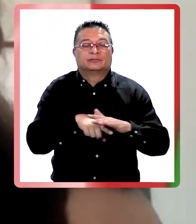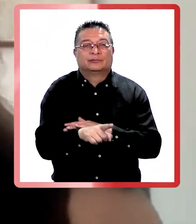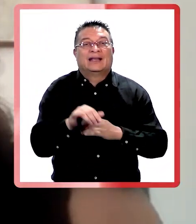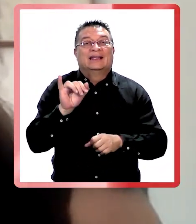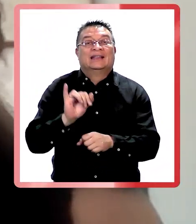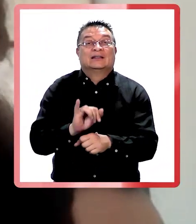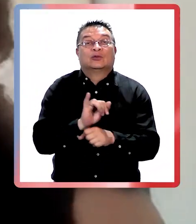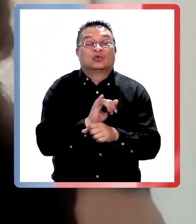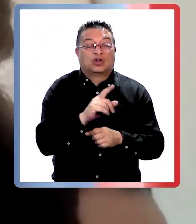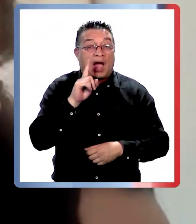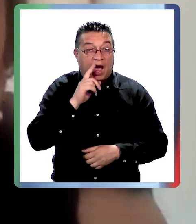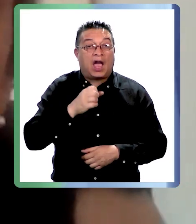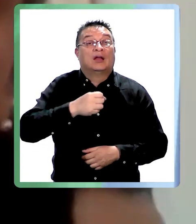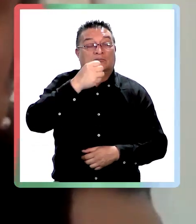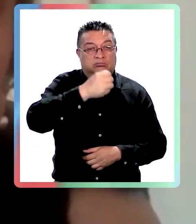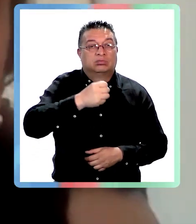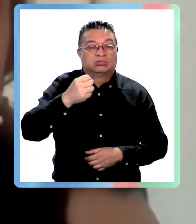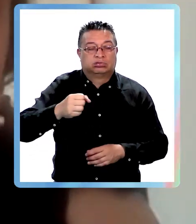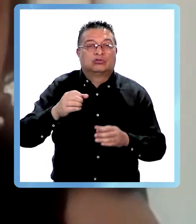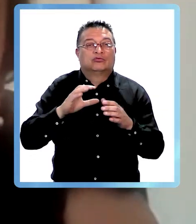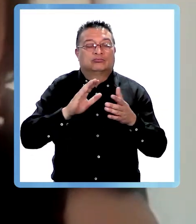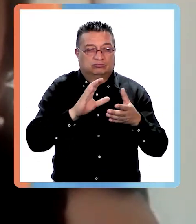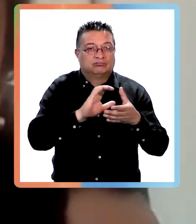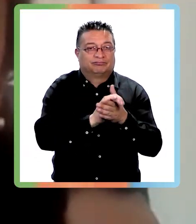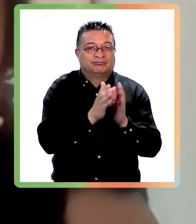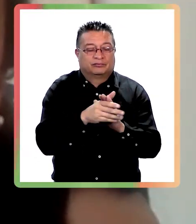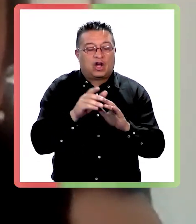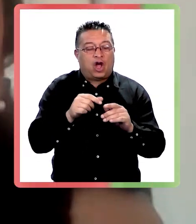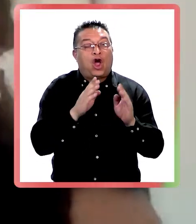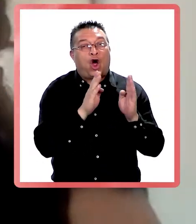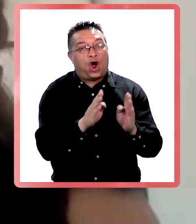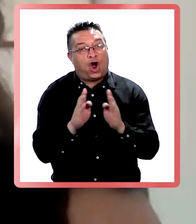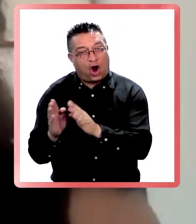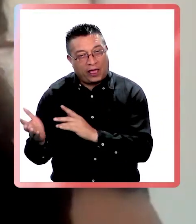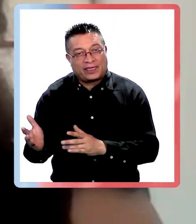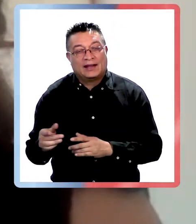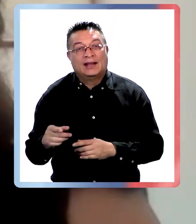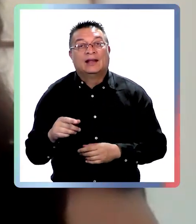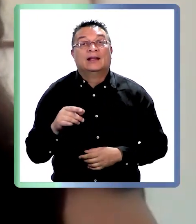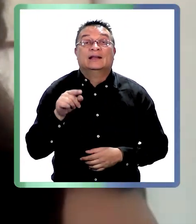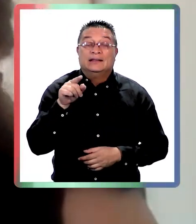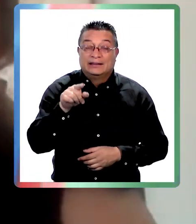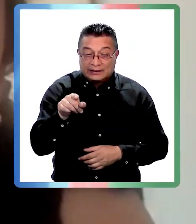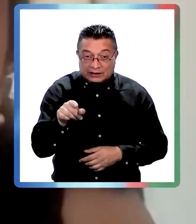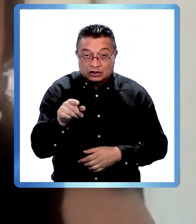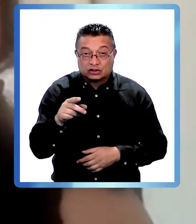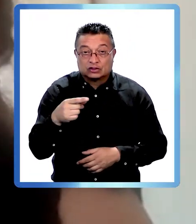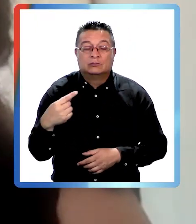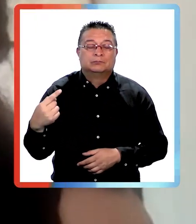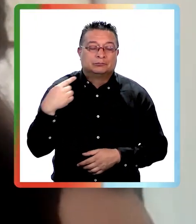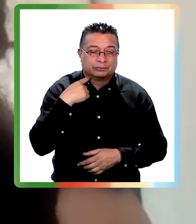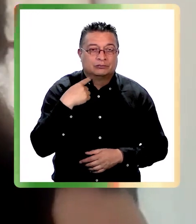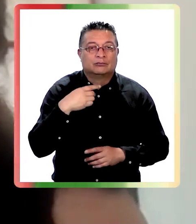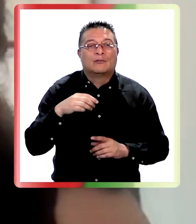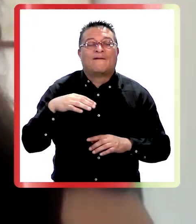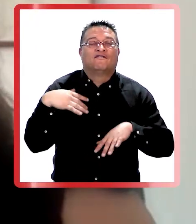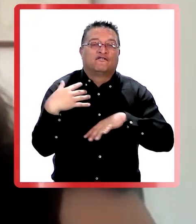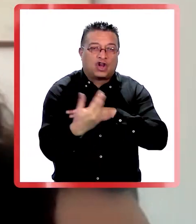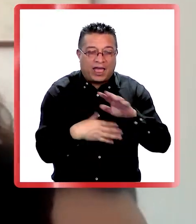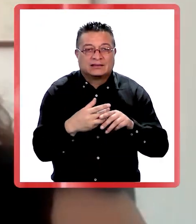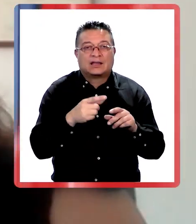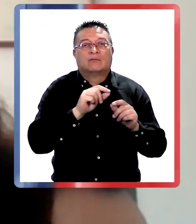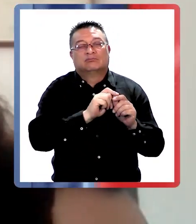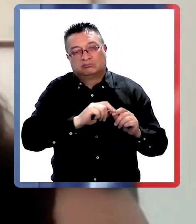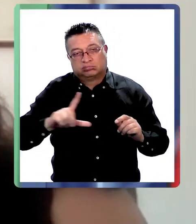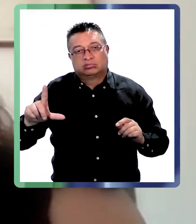instituciones, al crimen organizado a poner cierto orden. Y eso repercute en la violencia y en